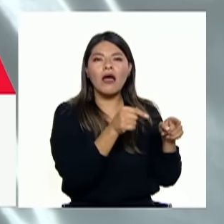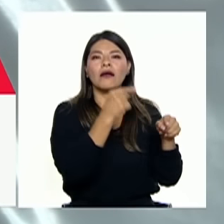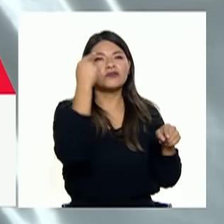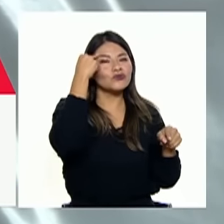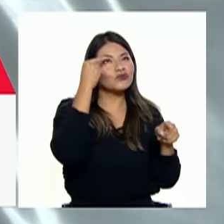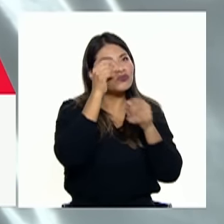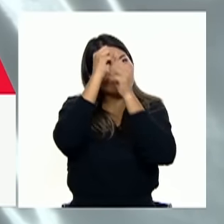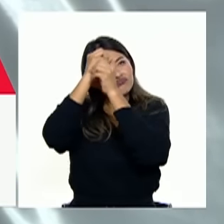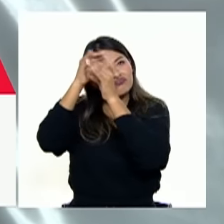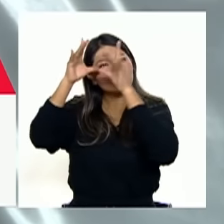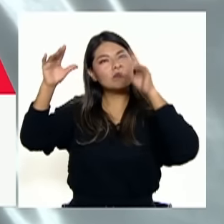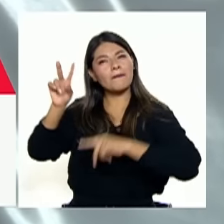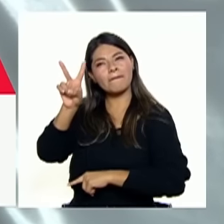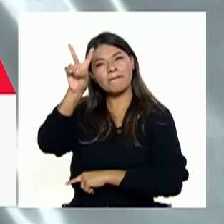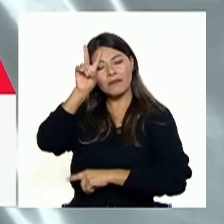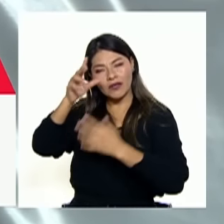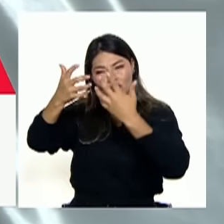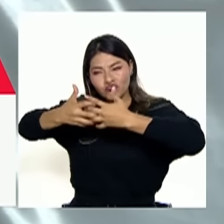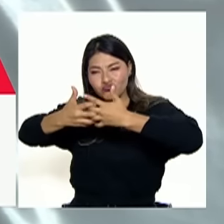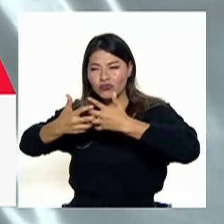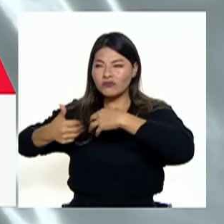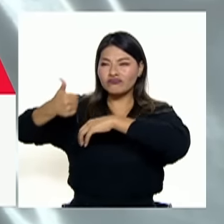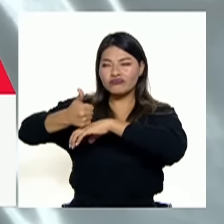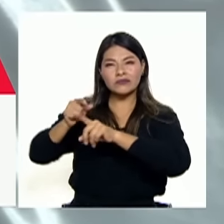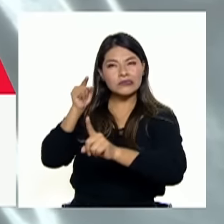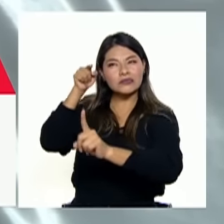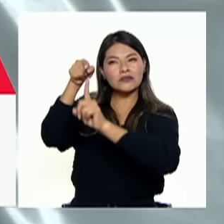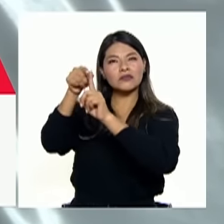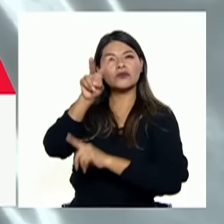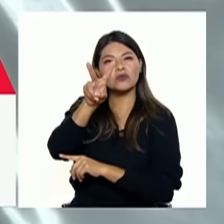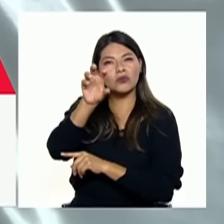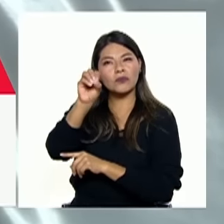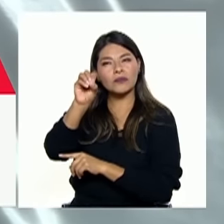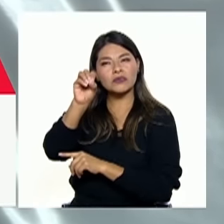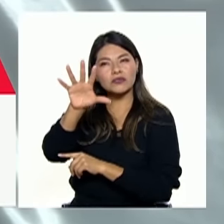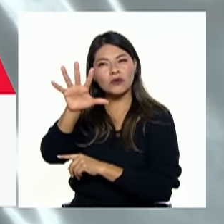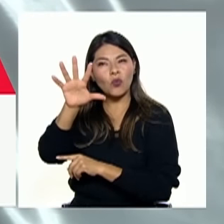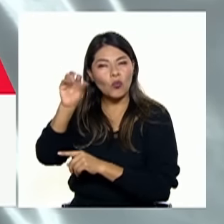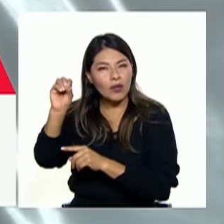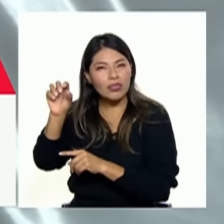visionar un Perú industrializado al 2050 sí es posible.